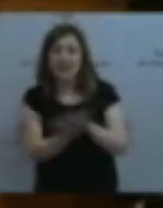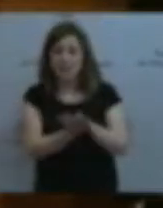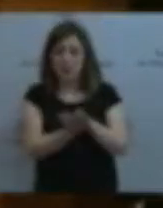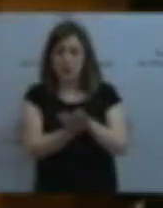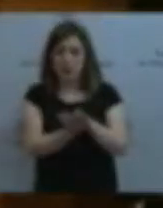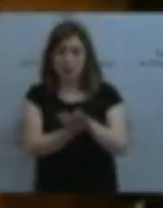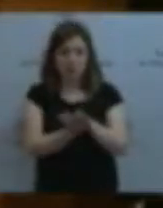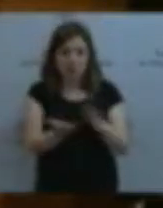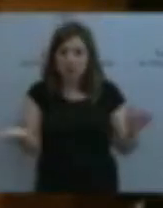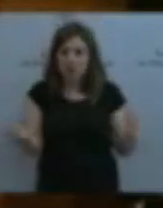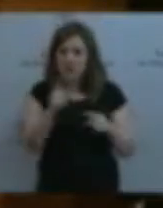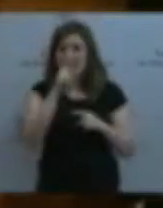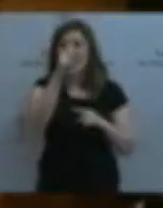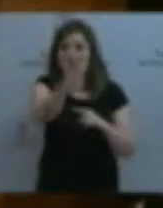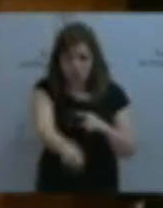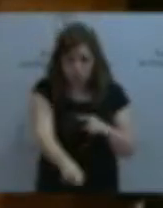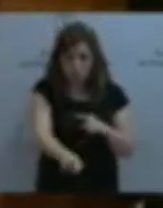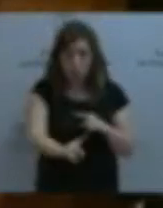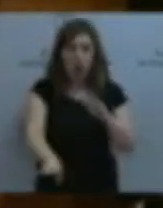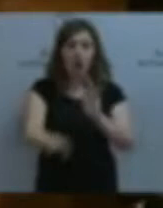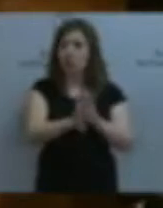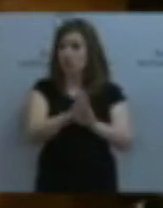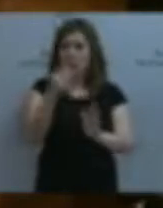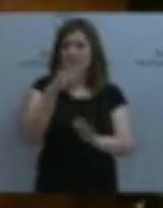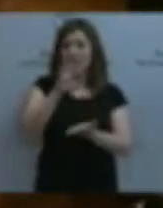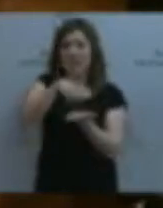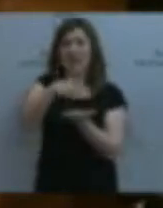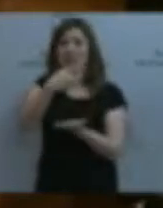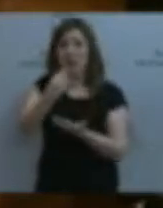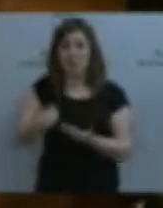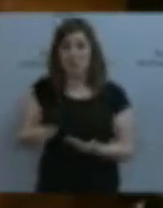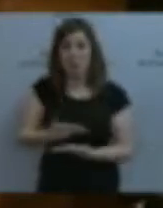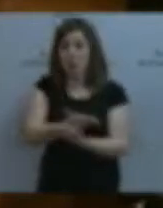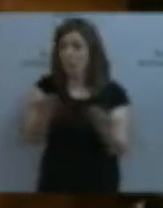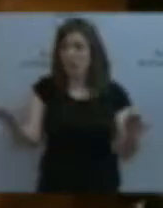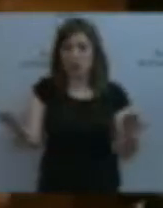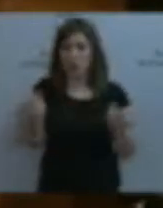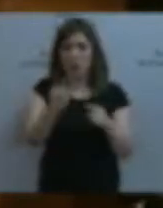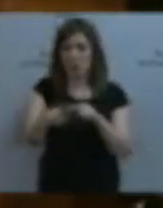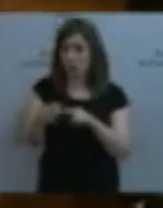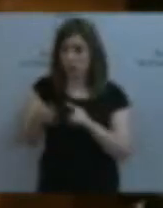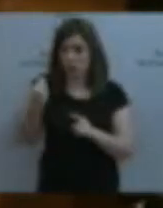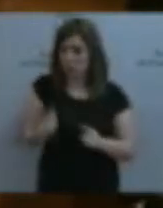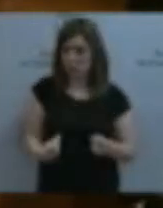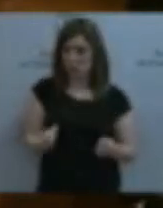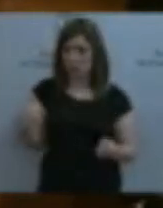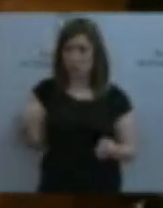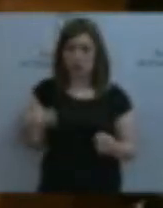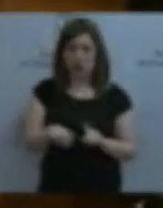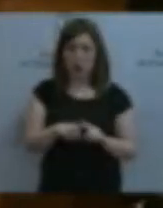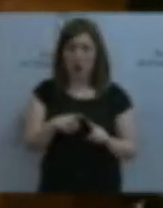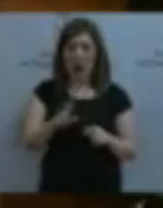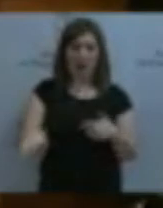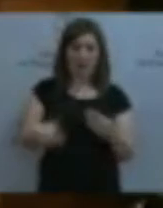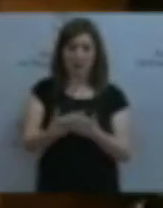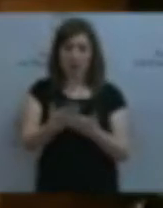va a seguir el año que viene la misma cafetería ofreciendo prácticamente los mismos productos como hizo hasta el final de curso, porque aquí